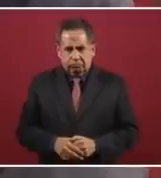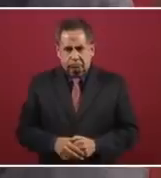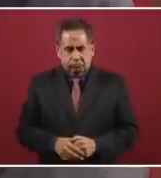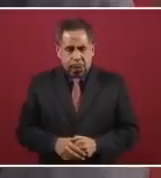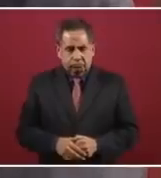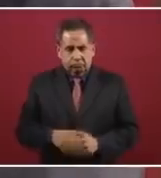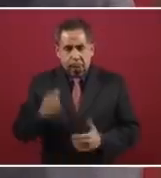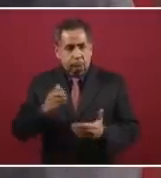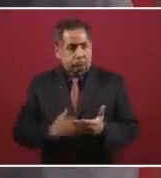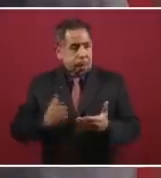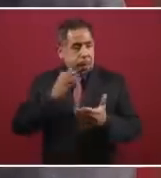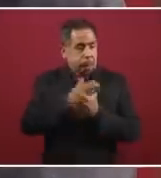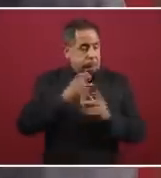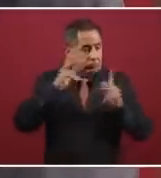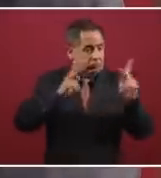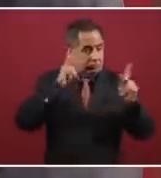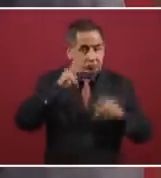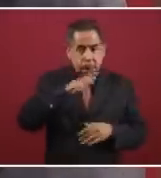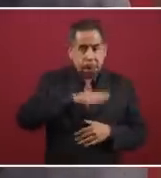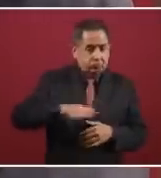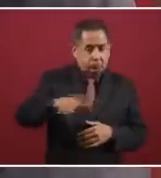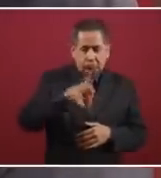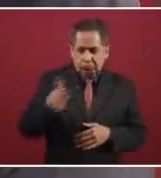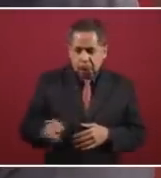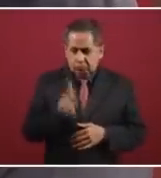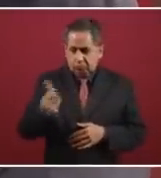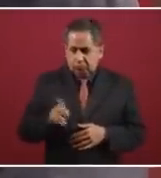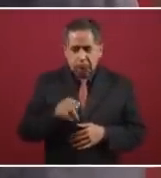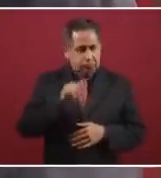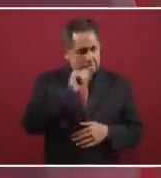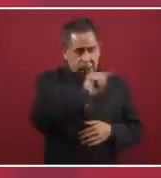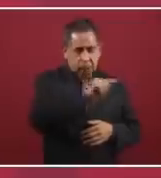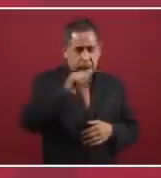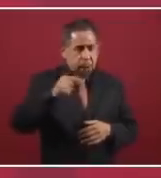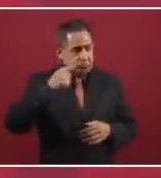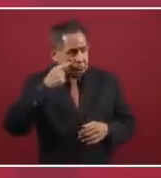Cuando visito los pueblos en estos tiempos,